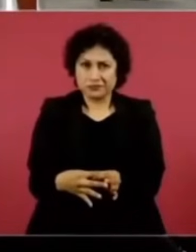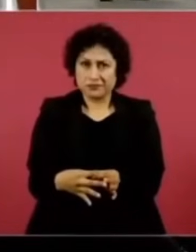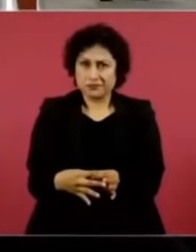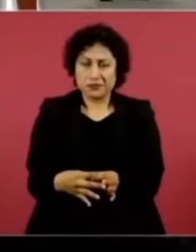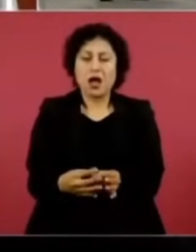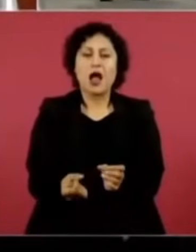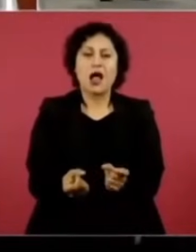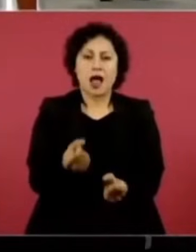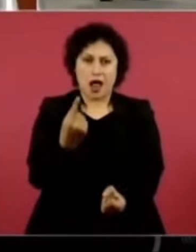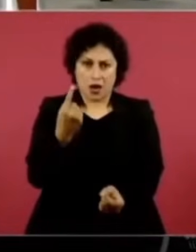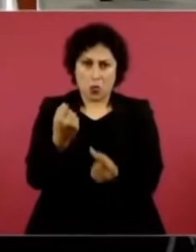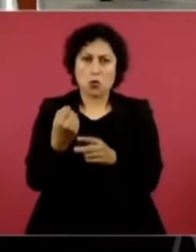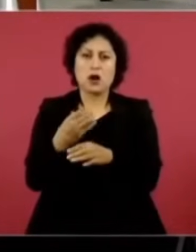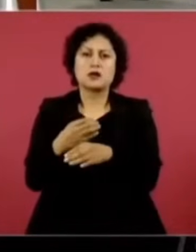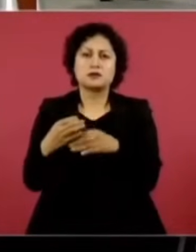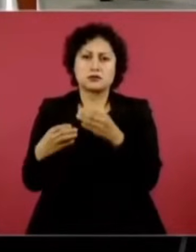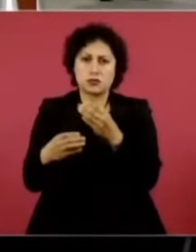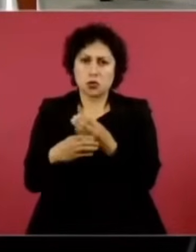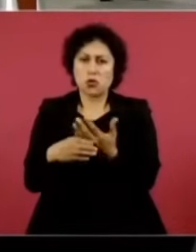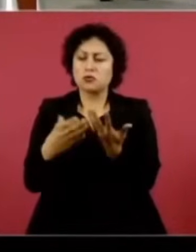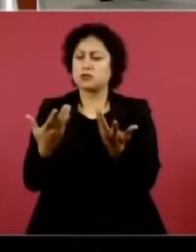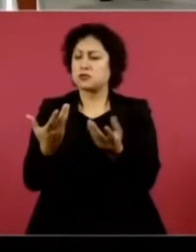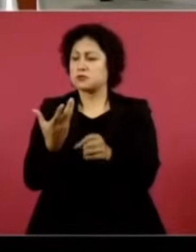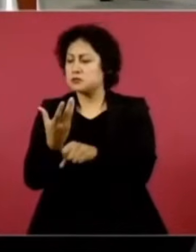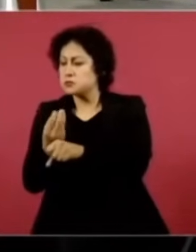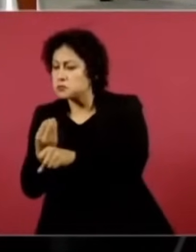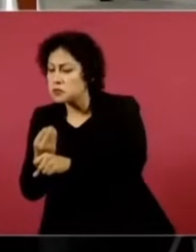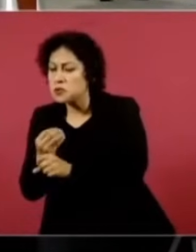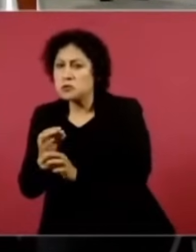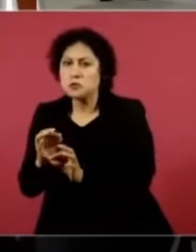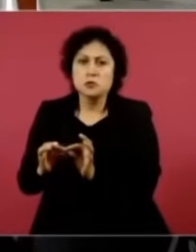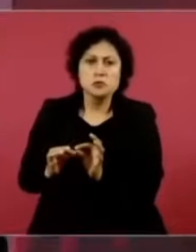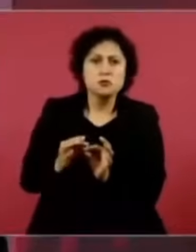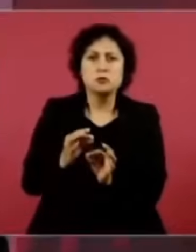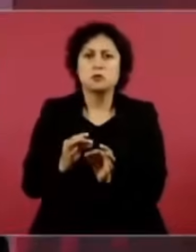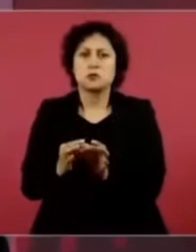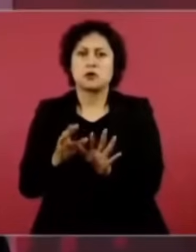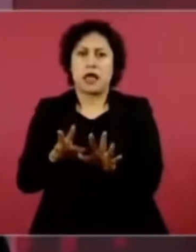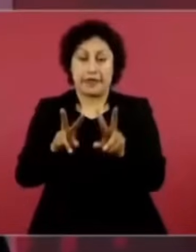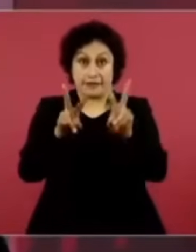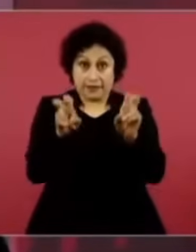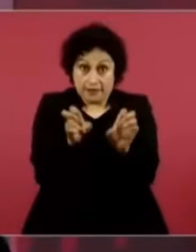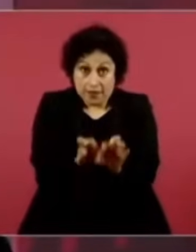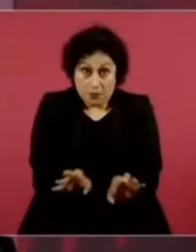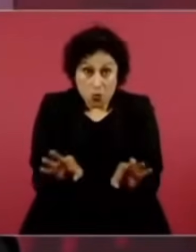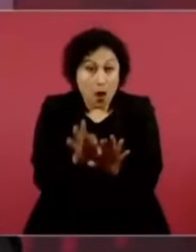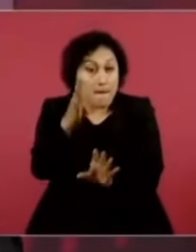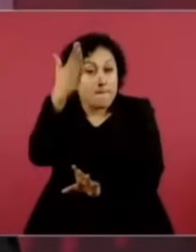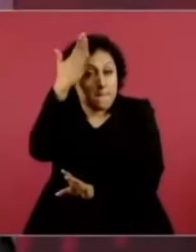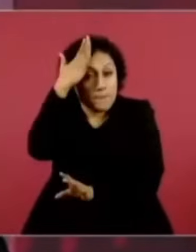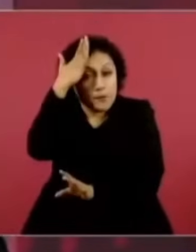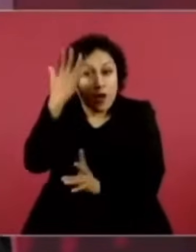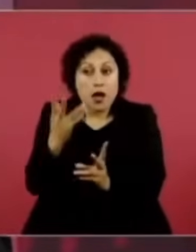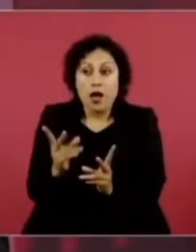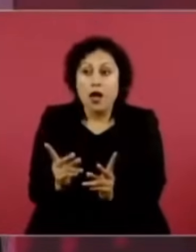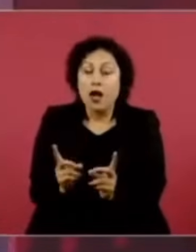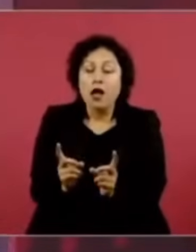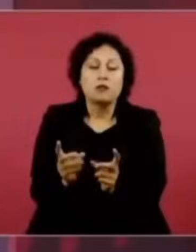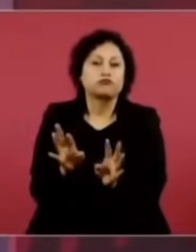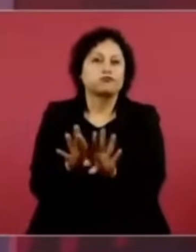algunos faltantes, ajustes, no en seguridad, no en lo fundamental, sino que puede